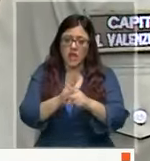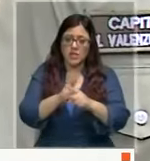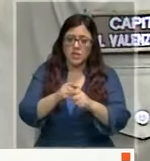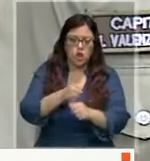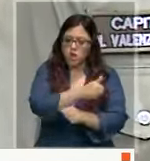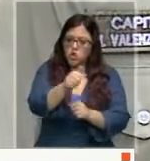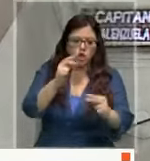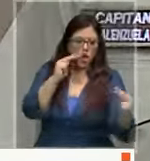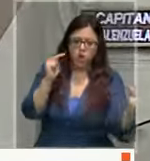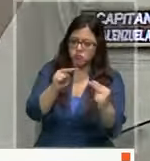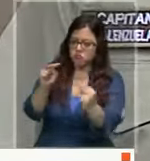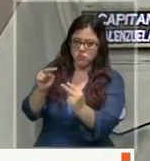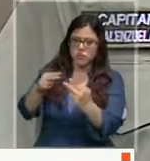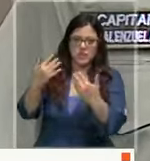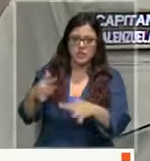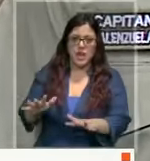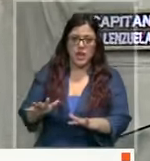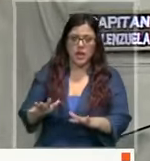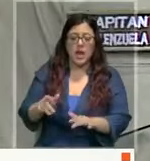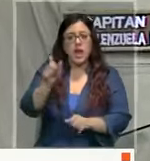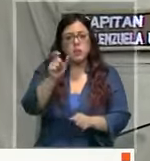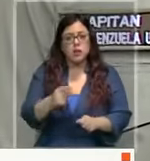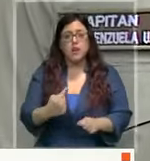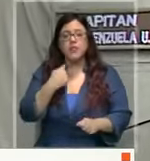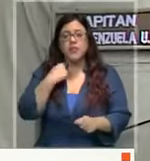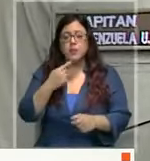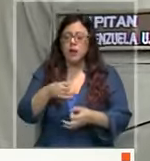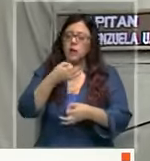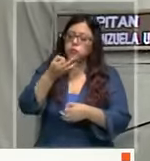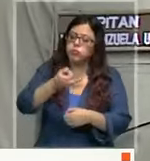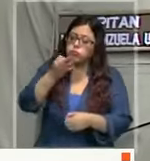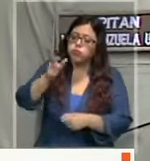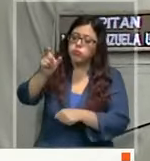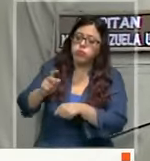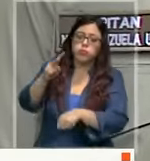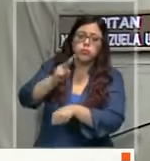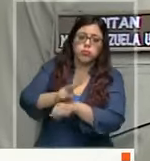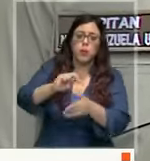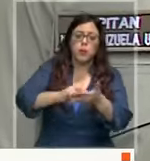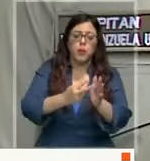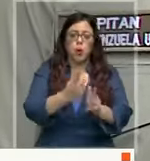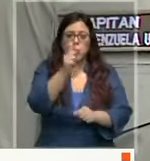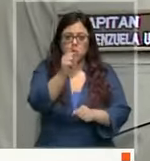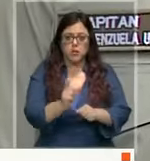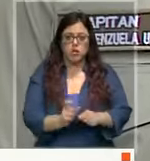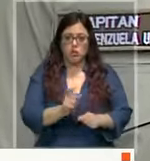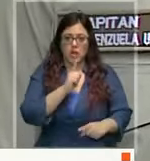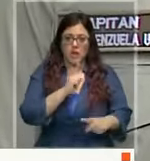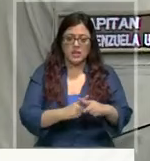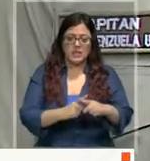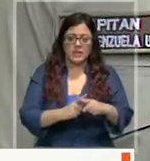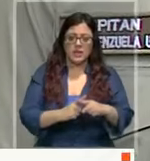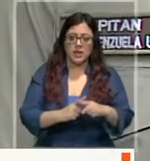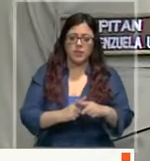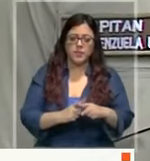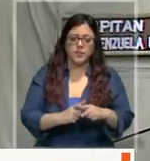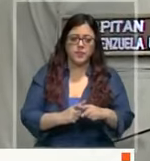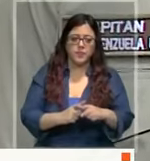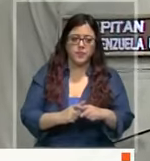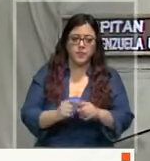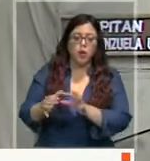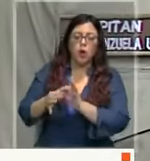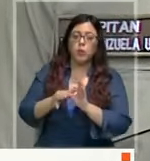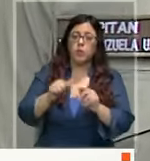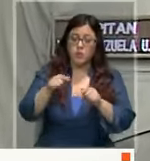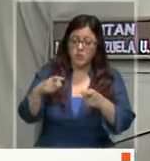eran del mismo sector. La víctima le relata a un testigo de que había tenido un problema con uno de los imputados. Y producto de